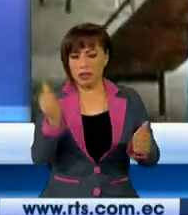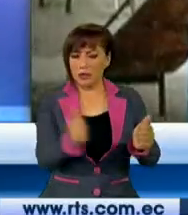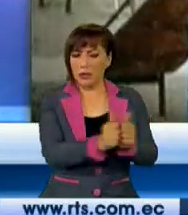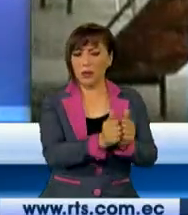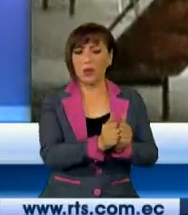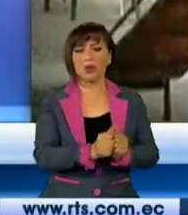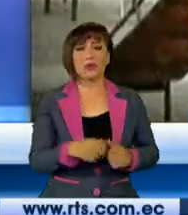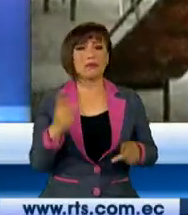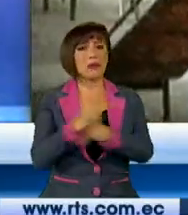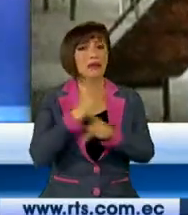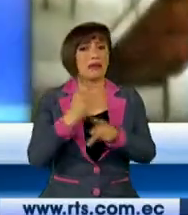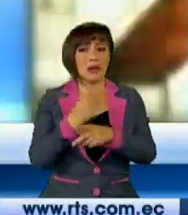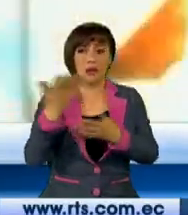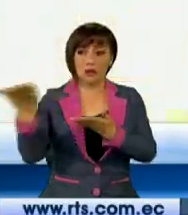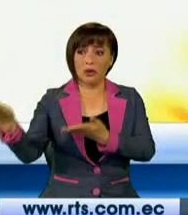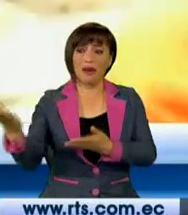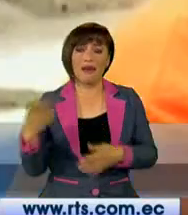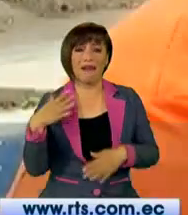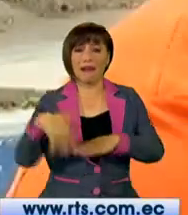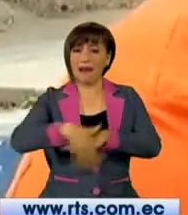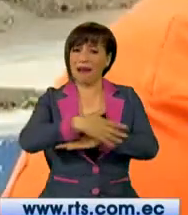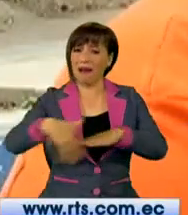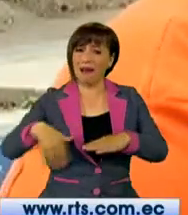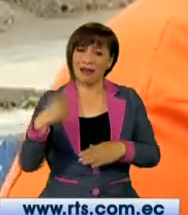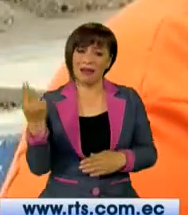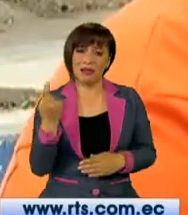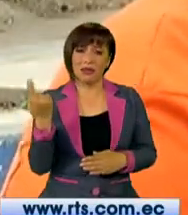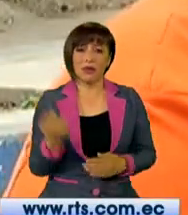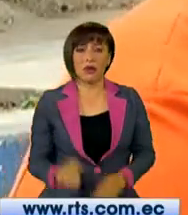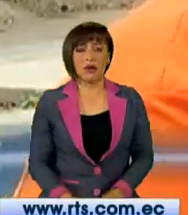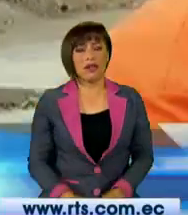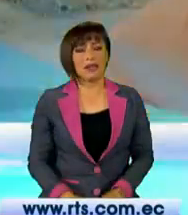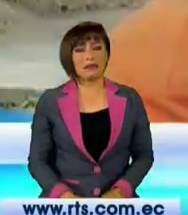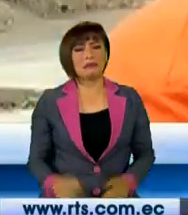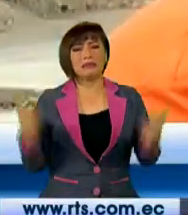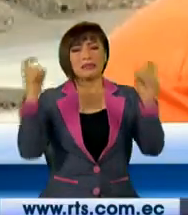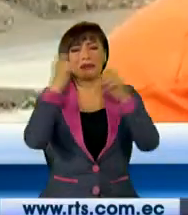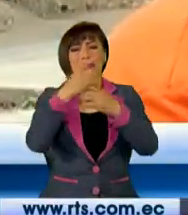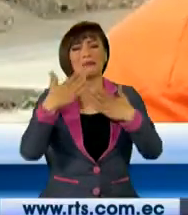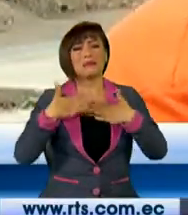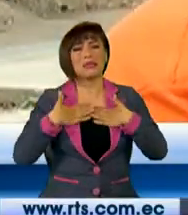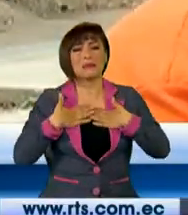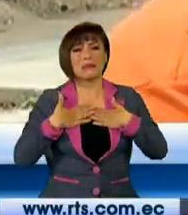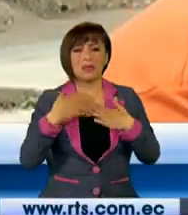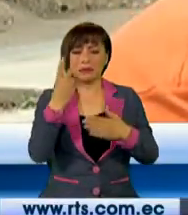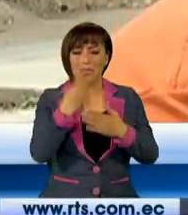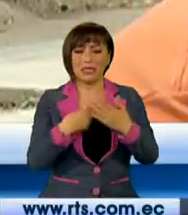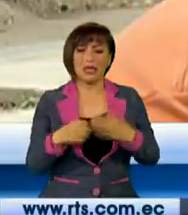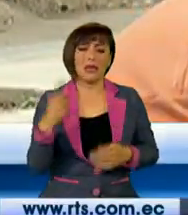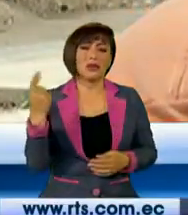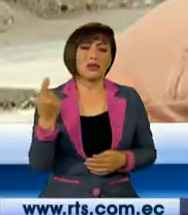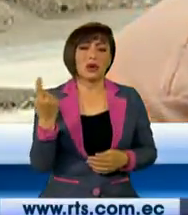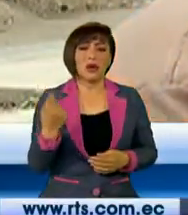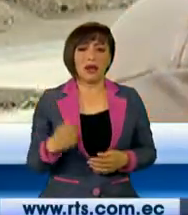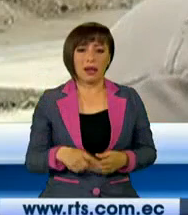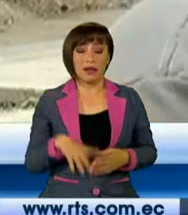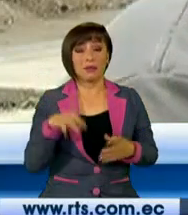que hay en la madrugada y el frío de la calle. Para mí es muy difícil, porque imagínense mis hijos durmiendo ahí. Si no fuera por la señora,